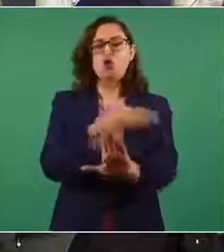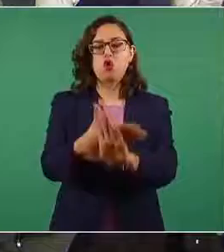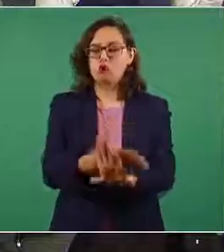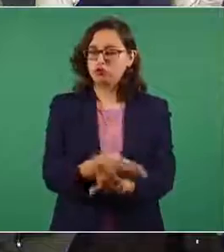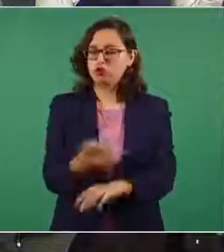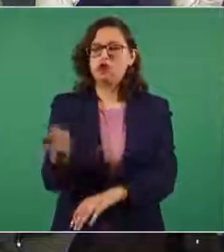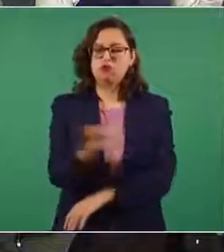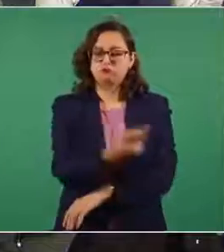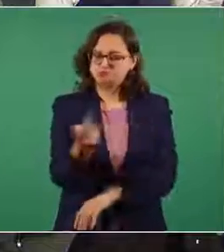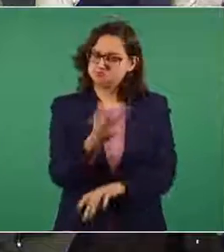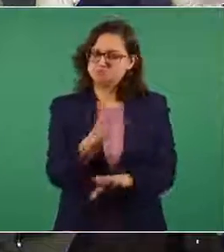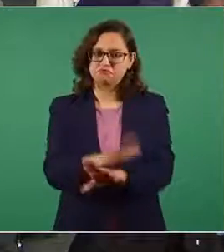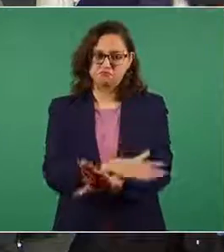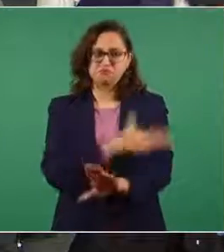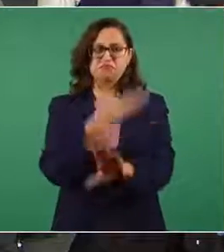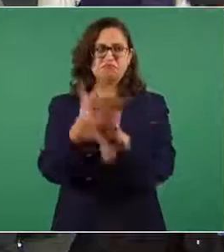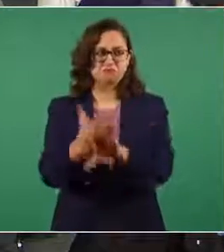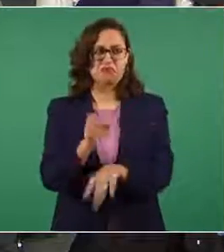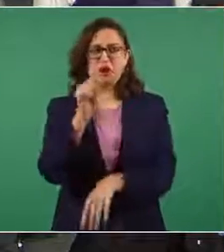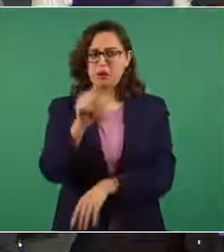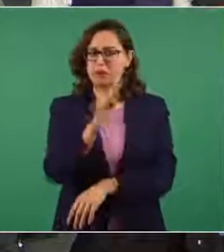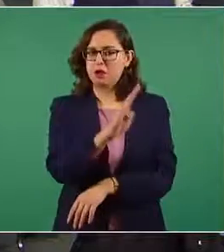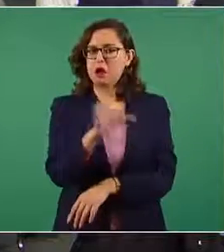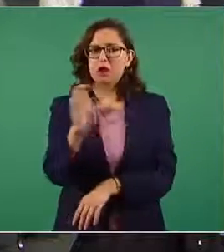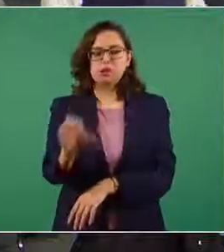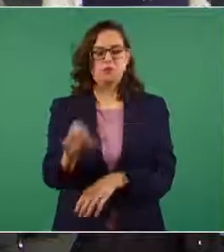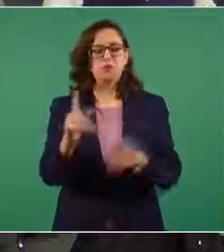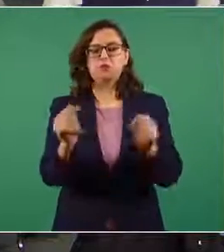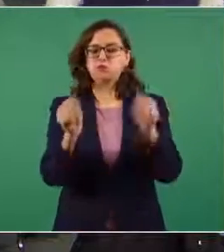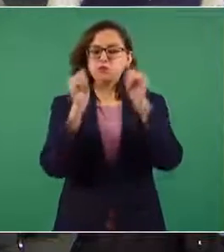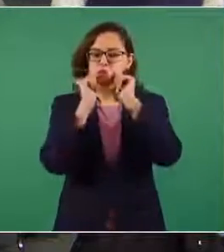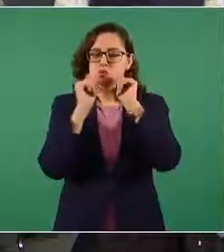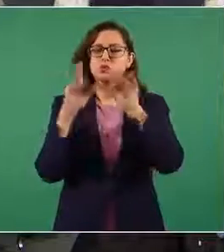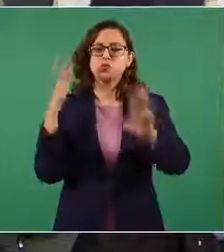García Luna, y con obviamente más cómplices,